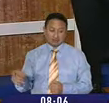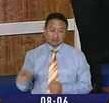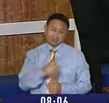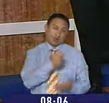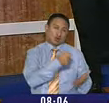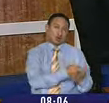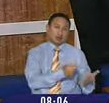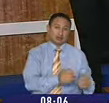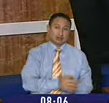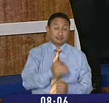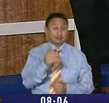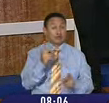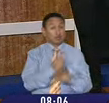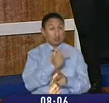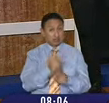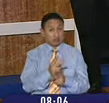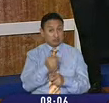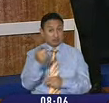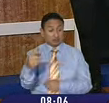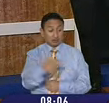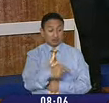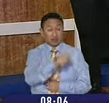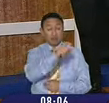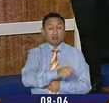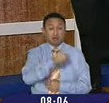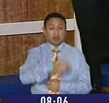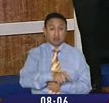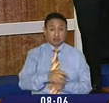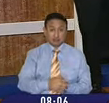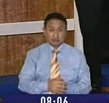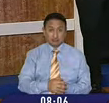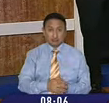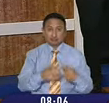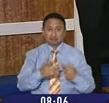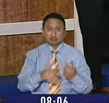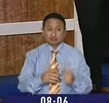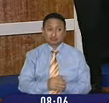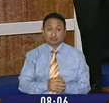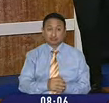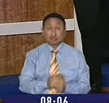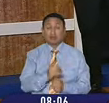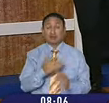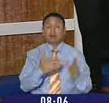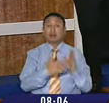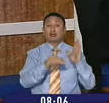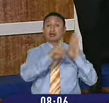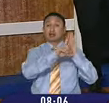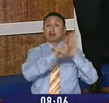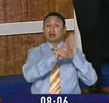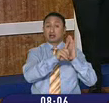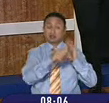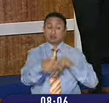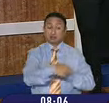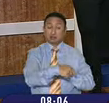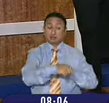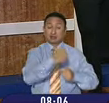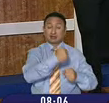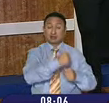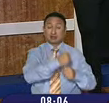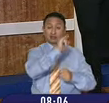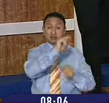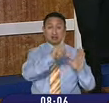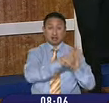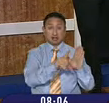evite ser también cómplice de esta gente que actúa pues contra la ley. Están haciendo cosas ilícitas. Totalmente. Y si